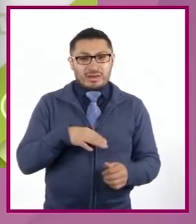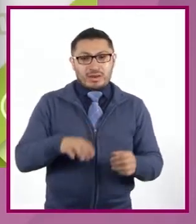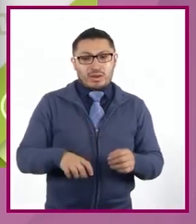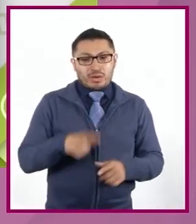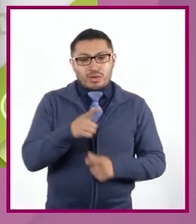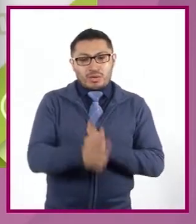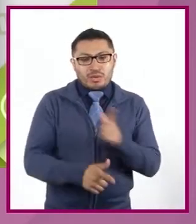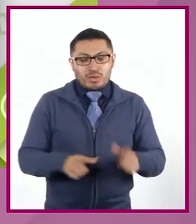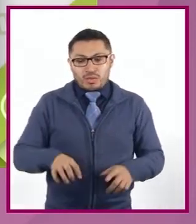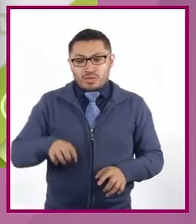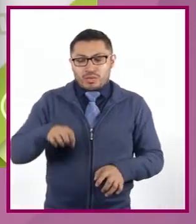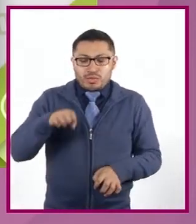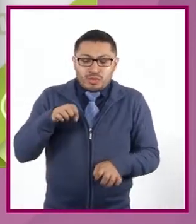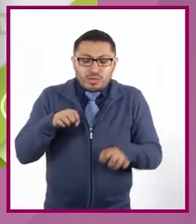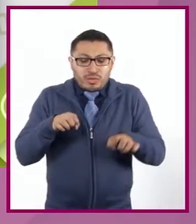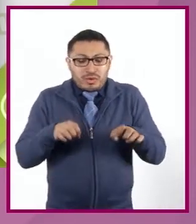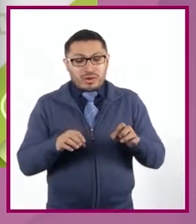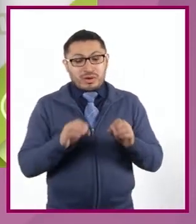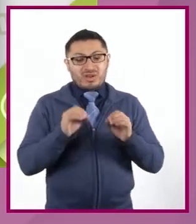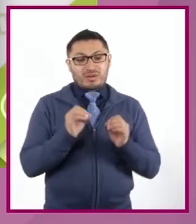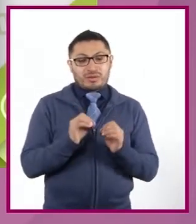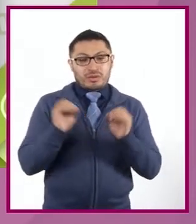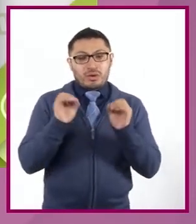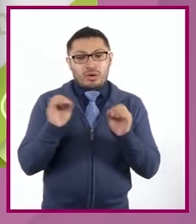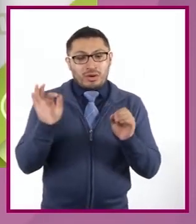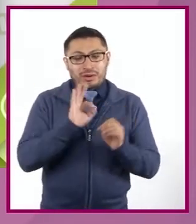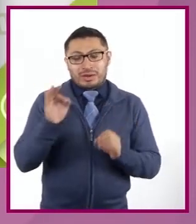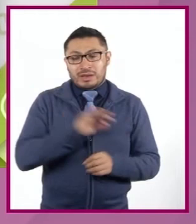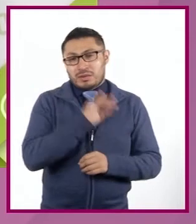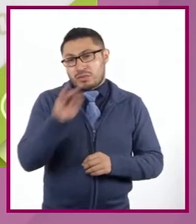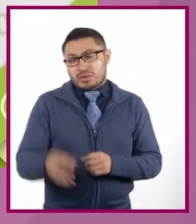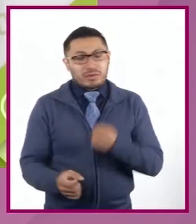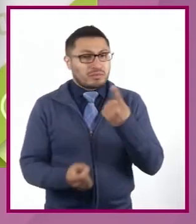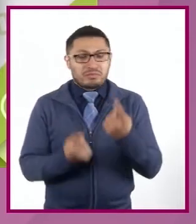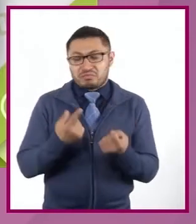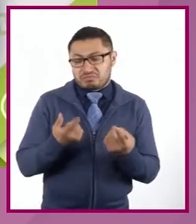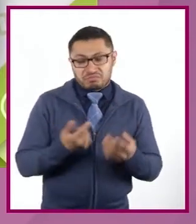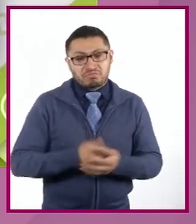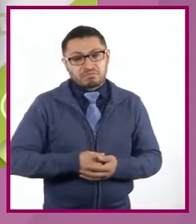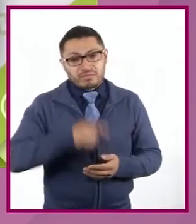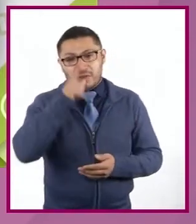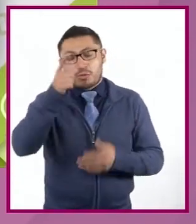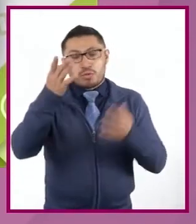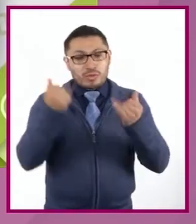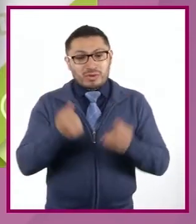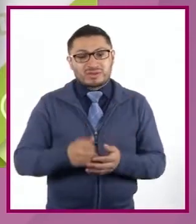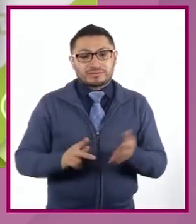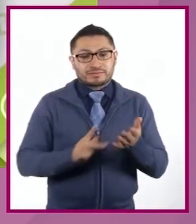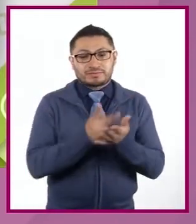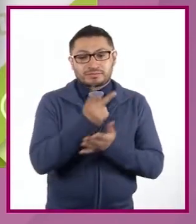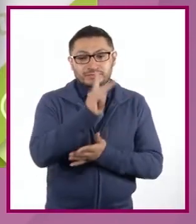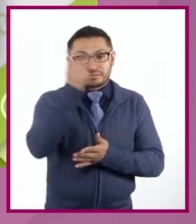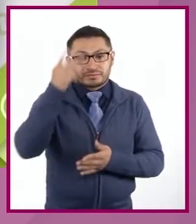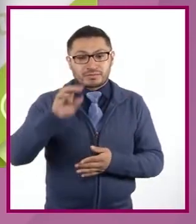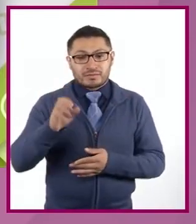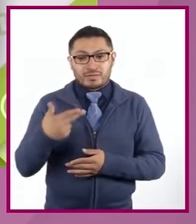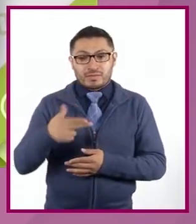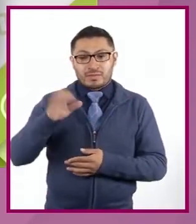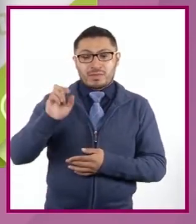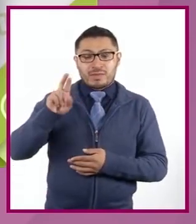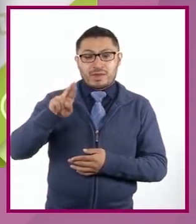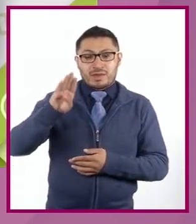crecimiento lento o algunas sucumbirán al no tener luz. Las plantas herbáceas serán las pioneras para